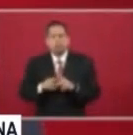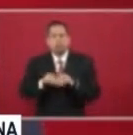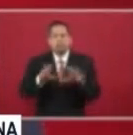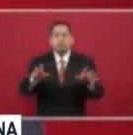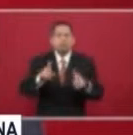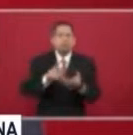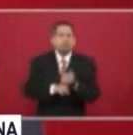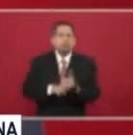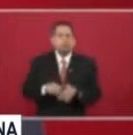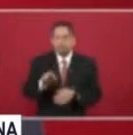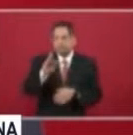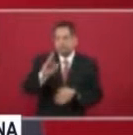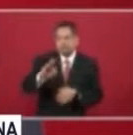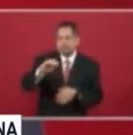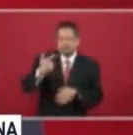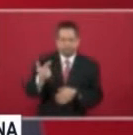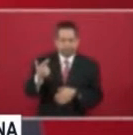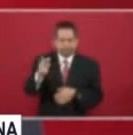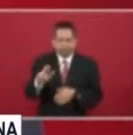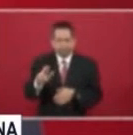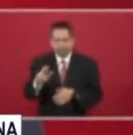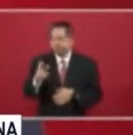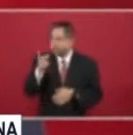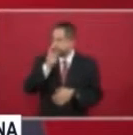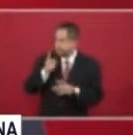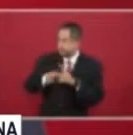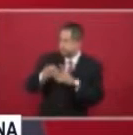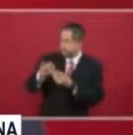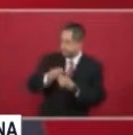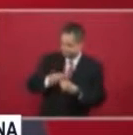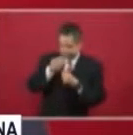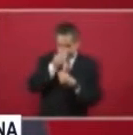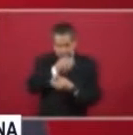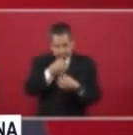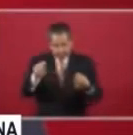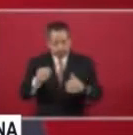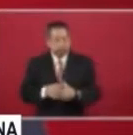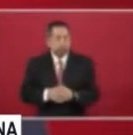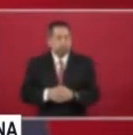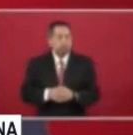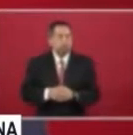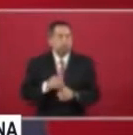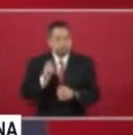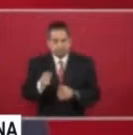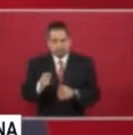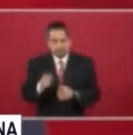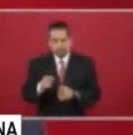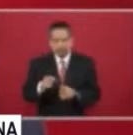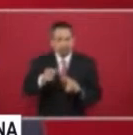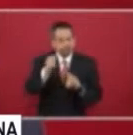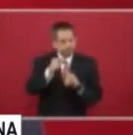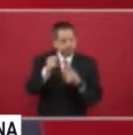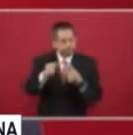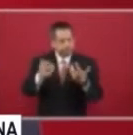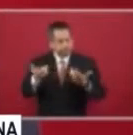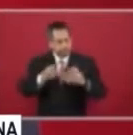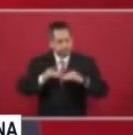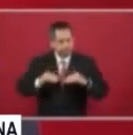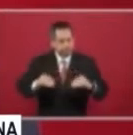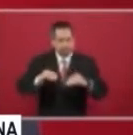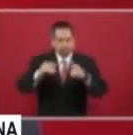administrativo de imagen de comunicación etcétera etcétera eh de reclutamiento de